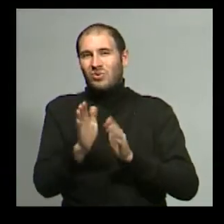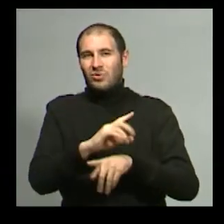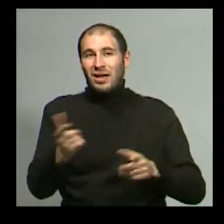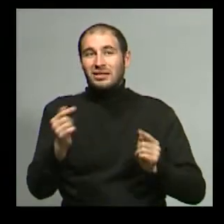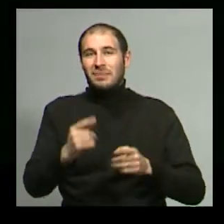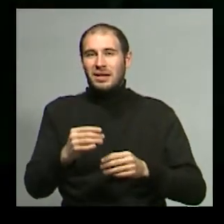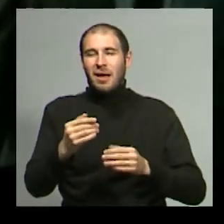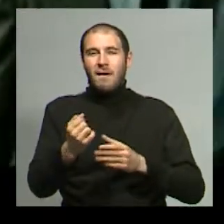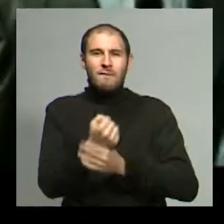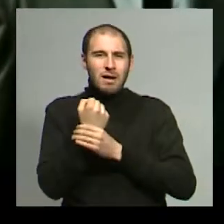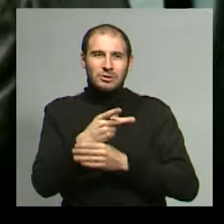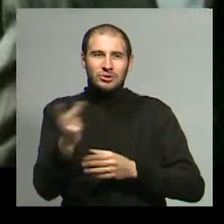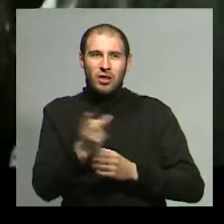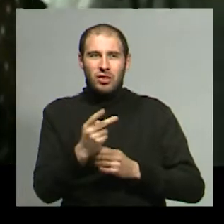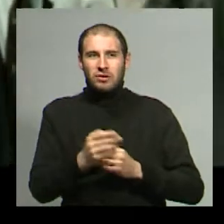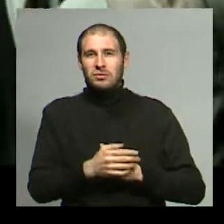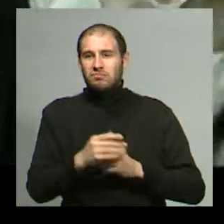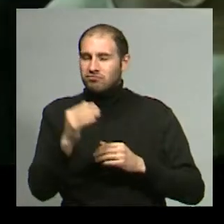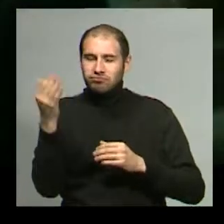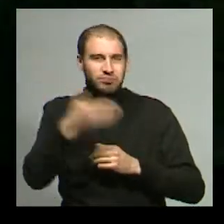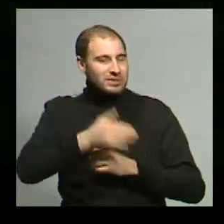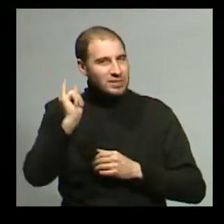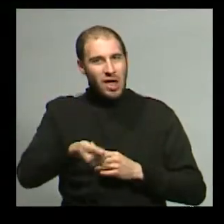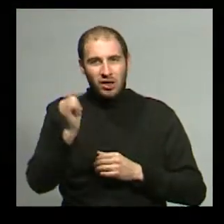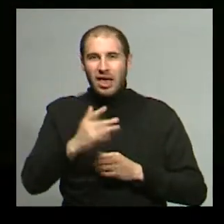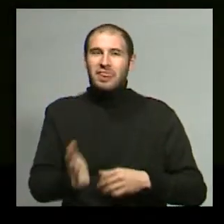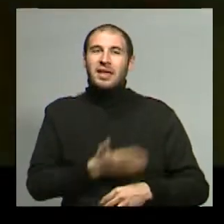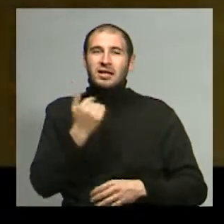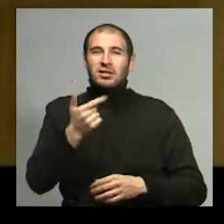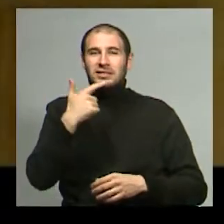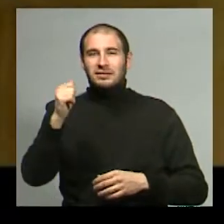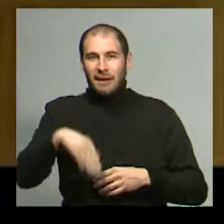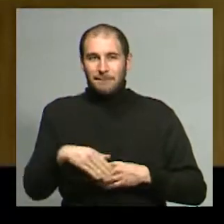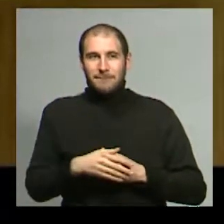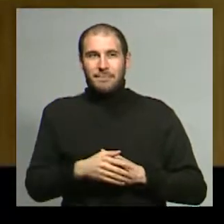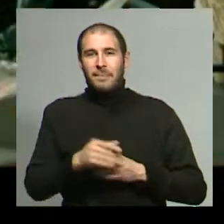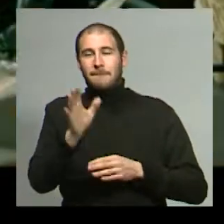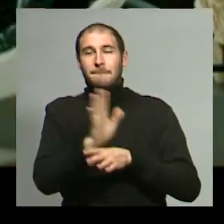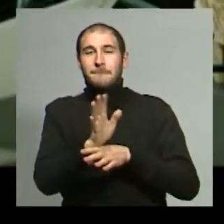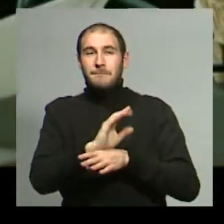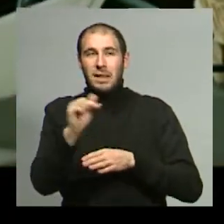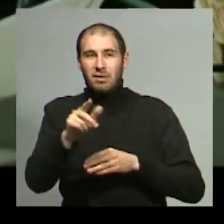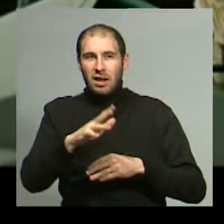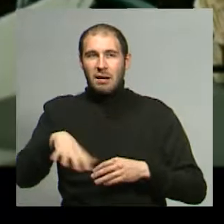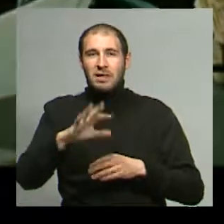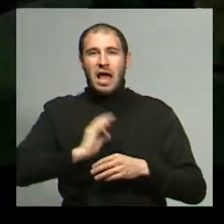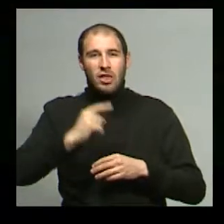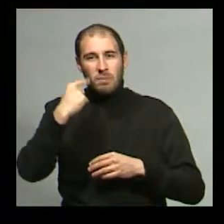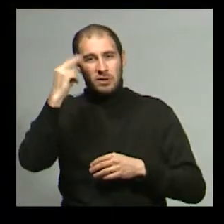tampoco hacían un protagónico, la súper recomiendo. El director es Sam Mendes y es una película que está ambientada en el